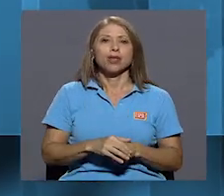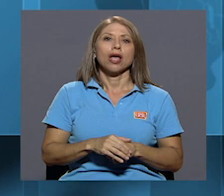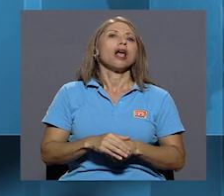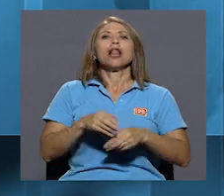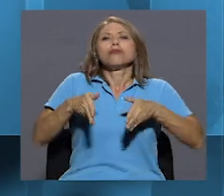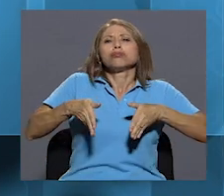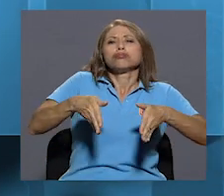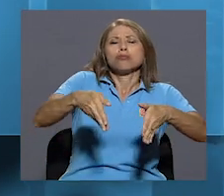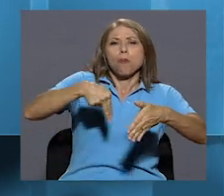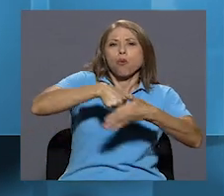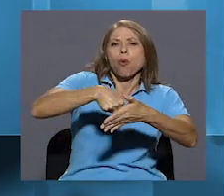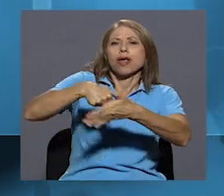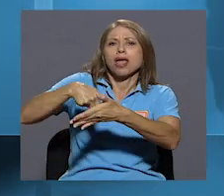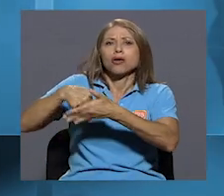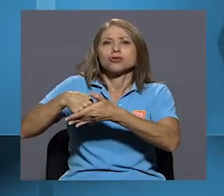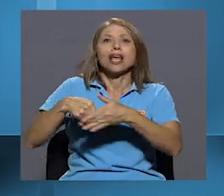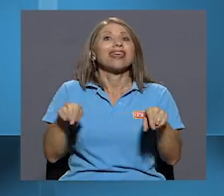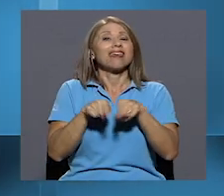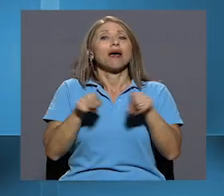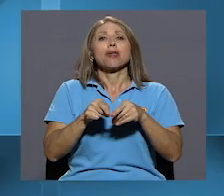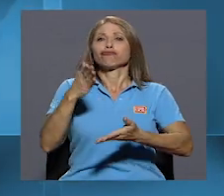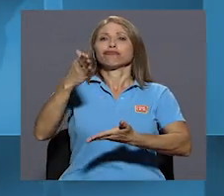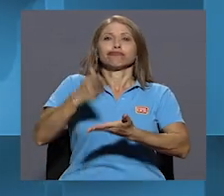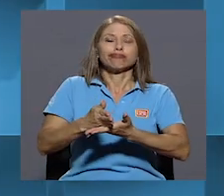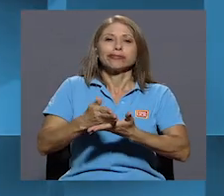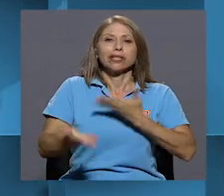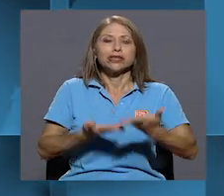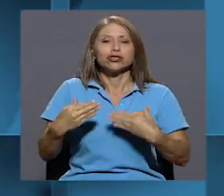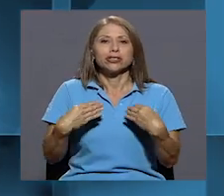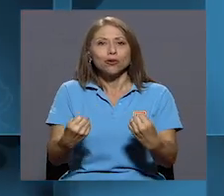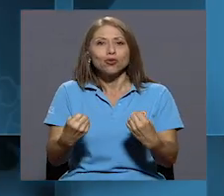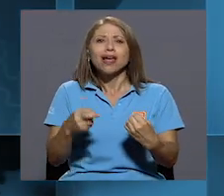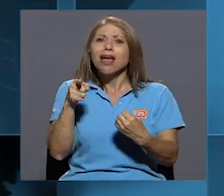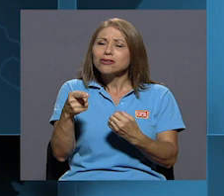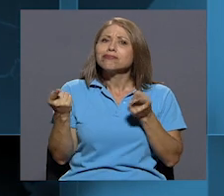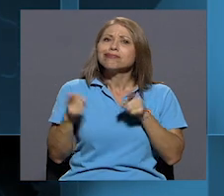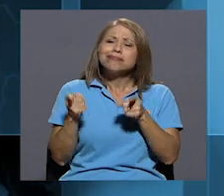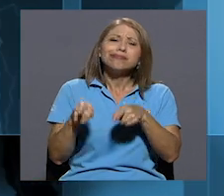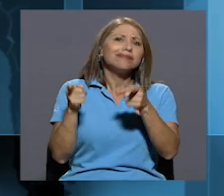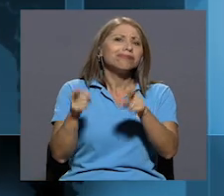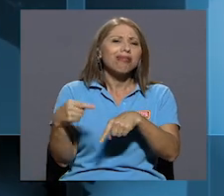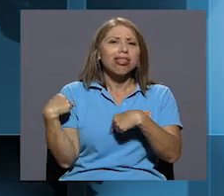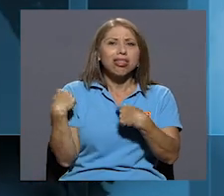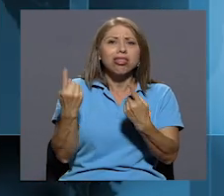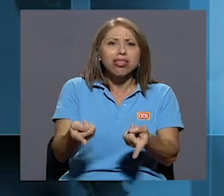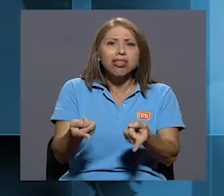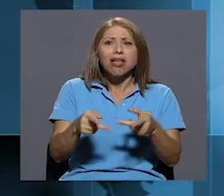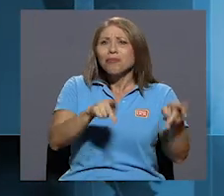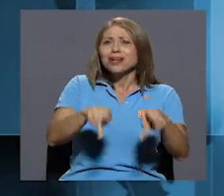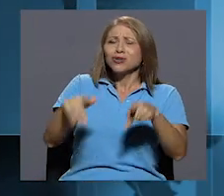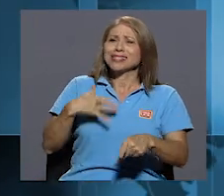al libre tránsito y la interrupción de los servicios de salud son prácticas comunes que provocan malestar y rechazo hacia